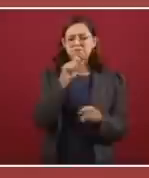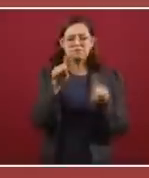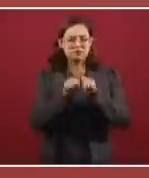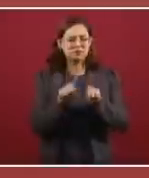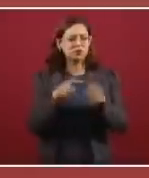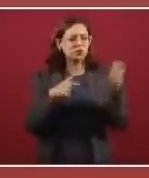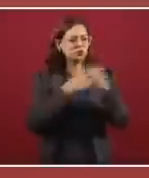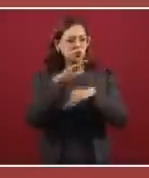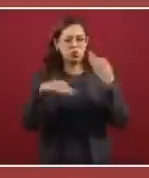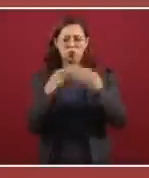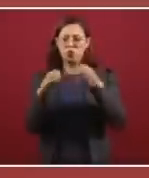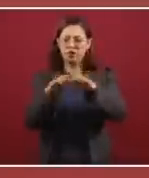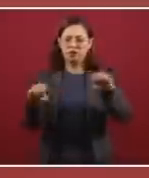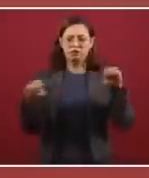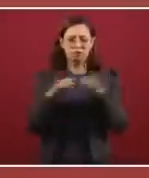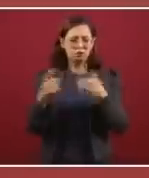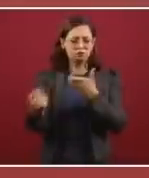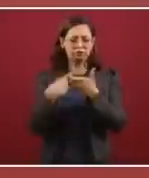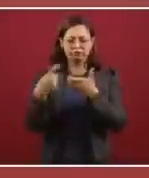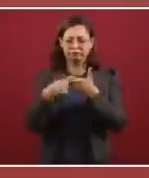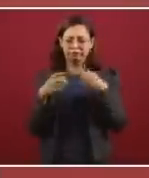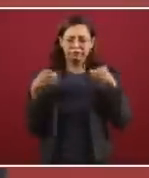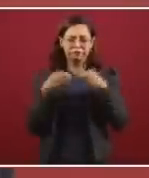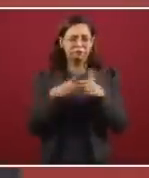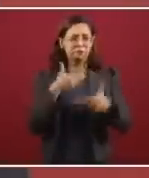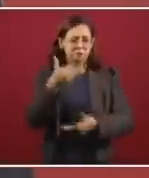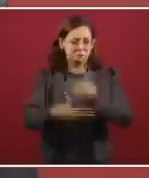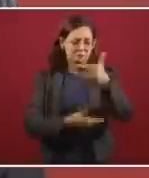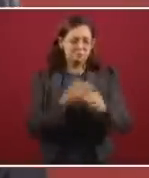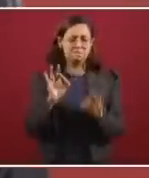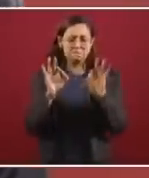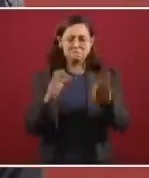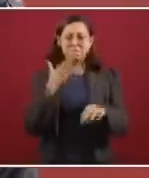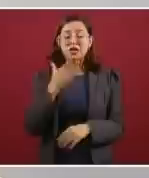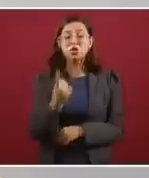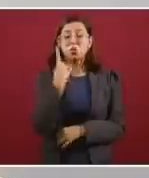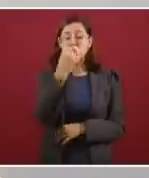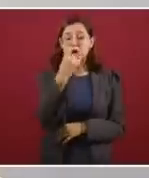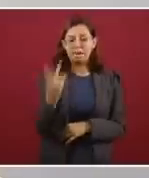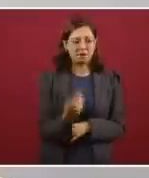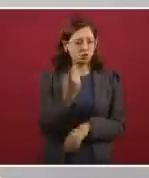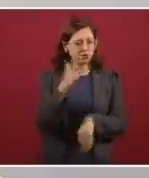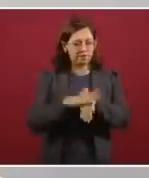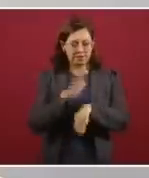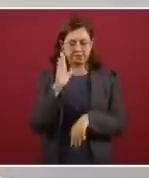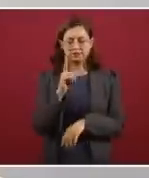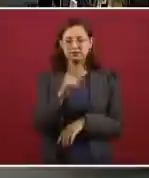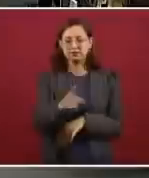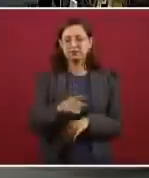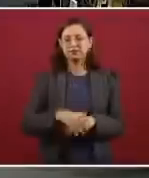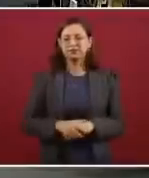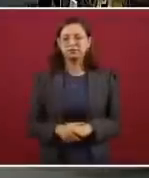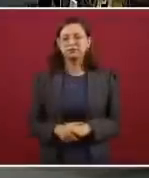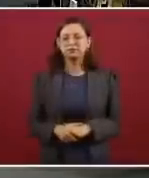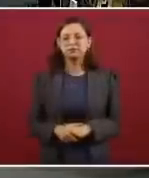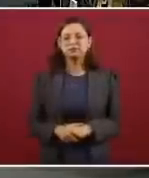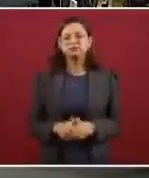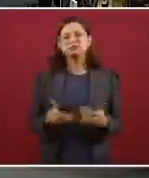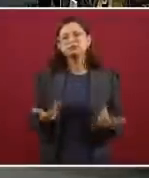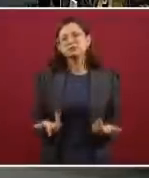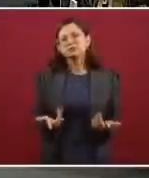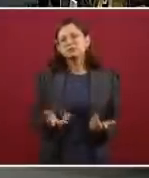para atender este asunto. Entonces, vamos bien, general. Señor, una más. Señor, señor, pero ¿y los helicópteros?